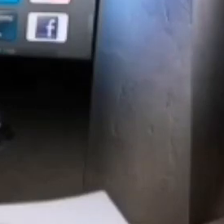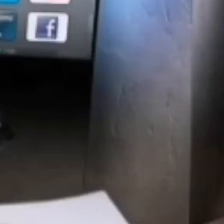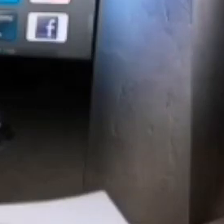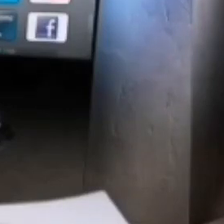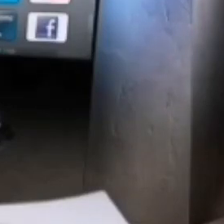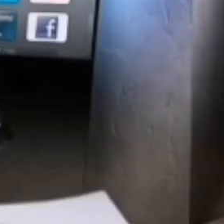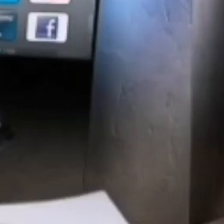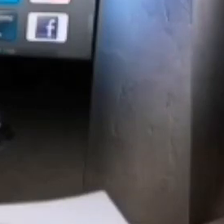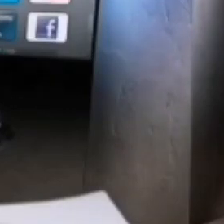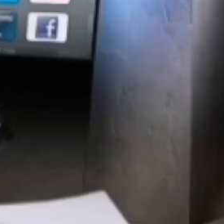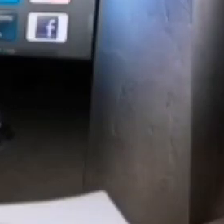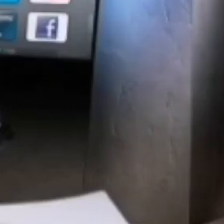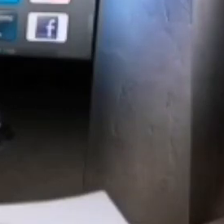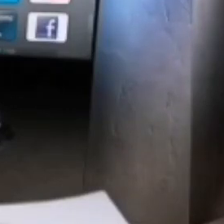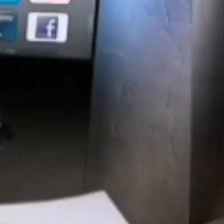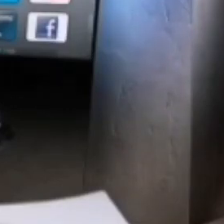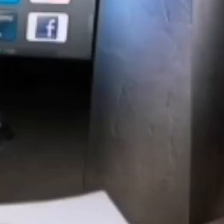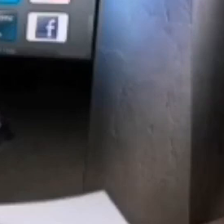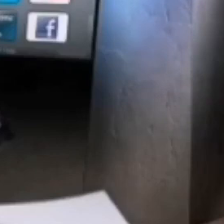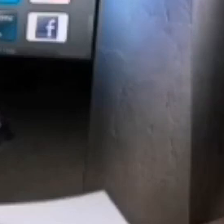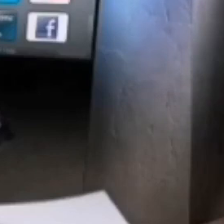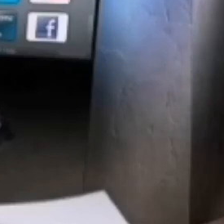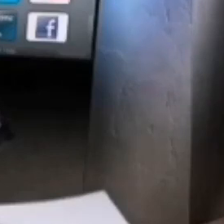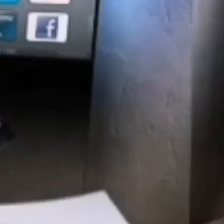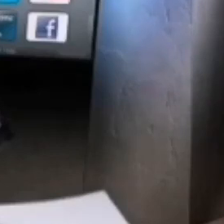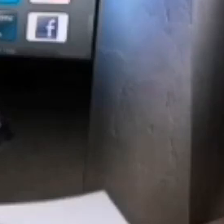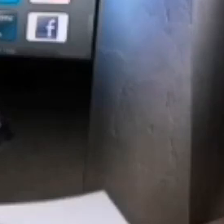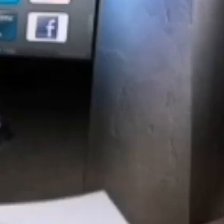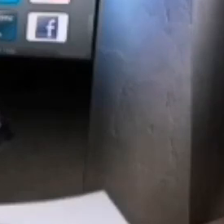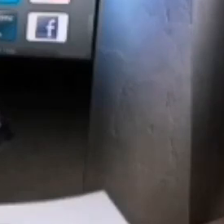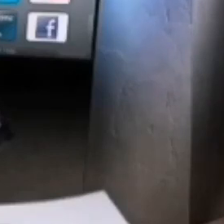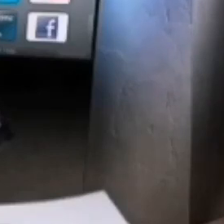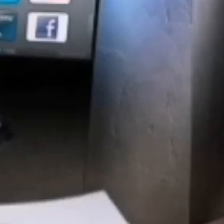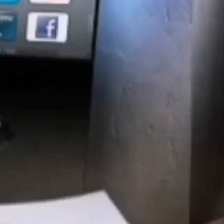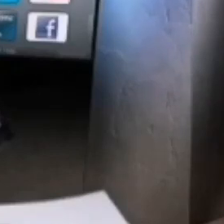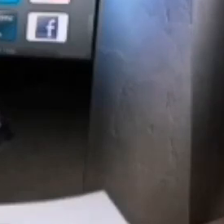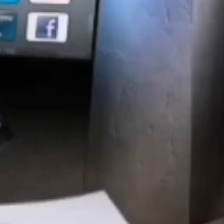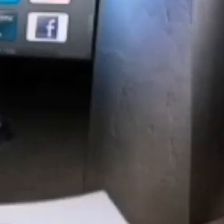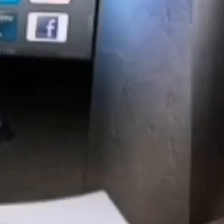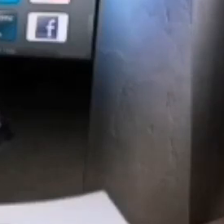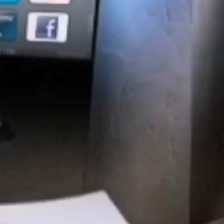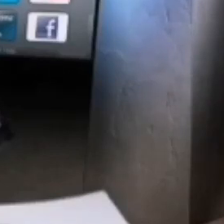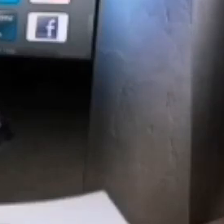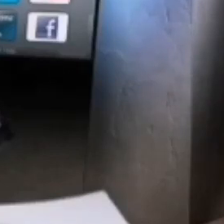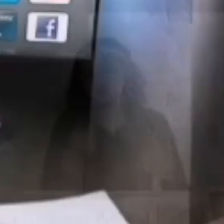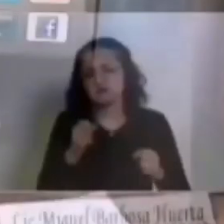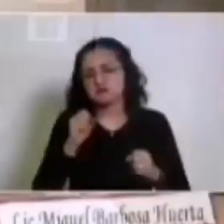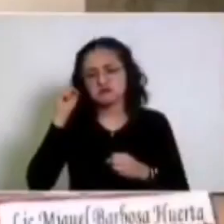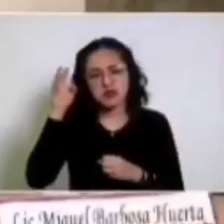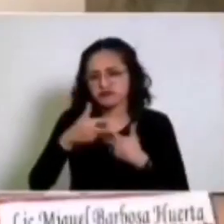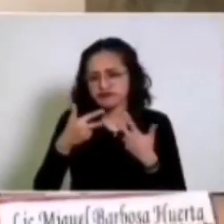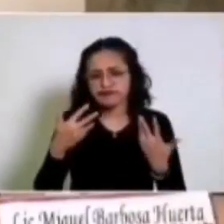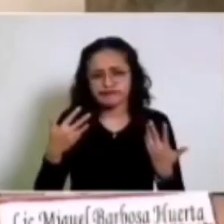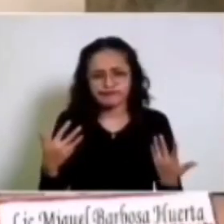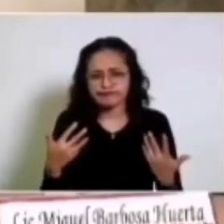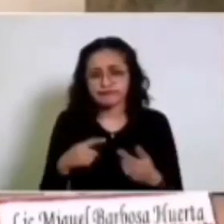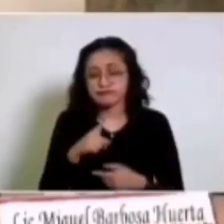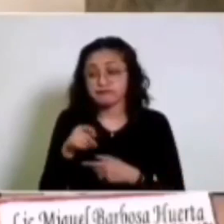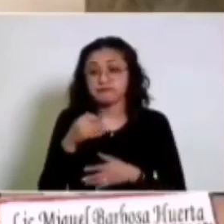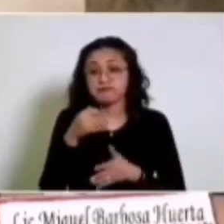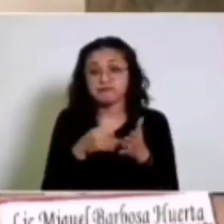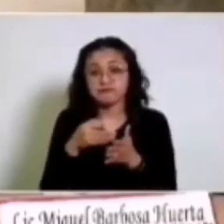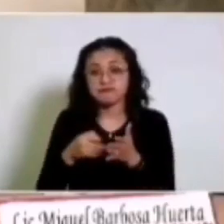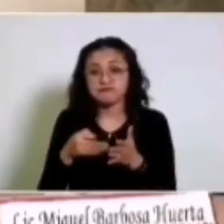parte de lo que decía hoy respecto a esto, que sin duda va a generar polémica, las clases por televisión. La falta